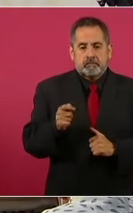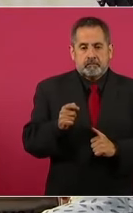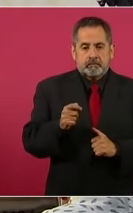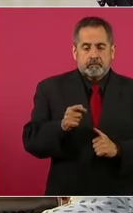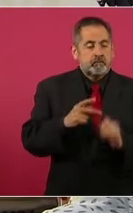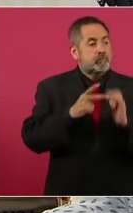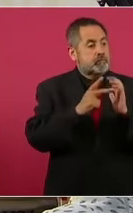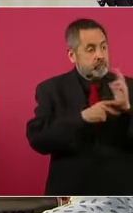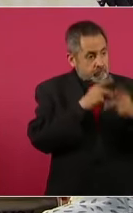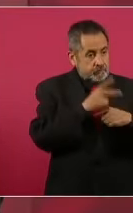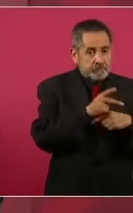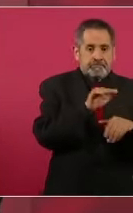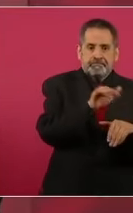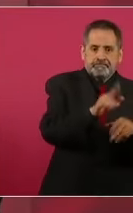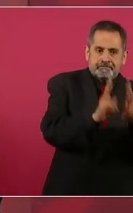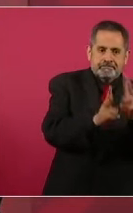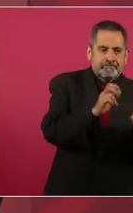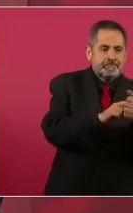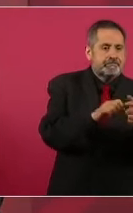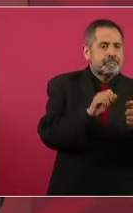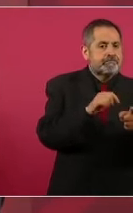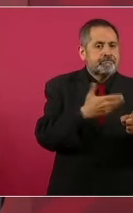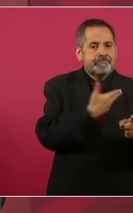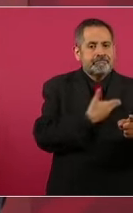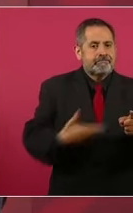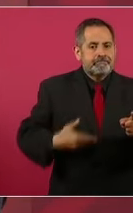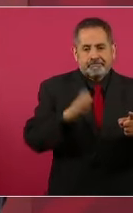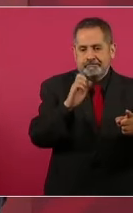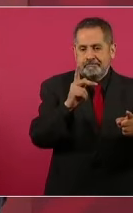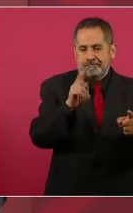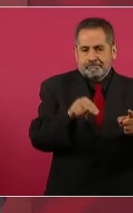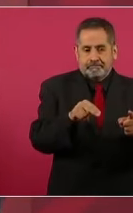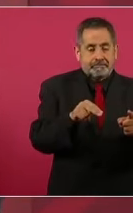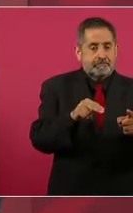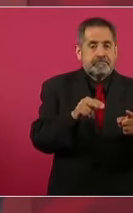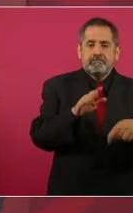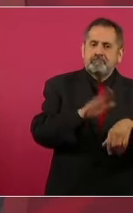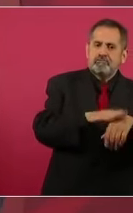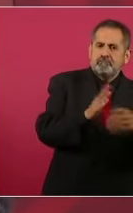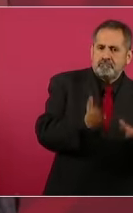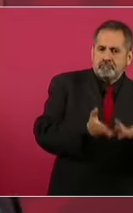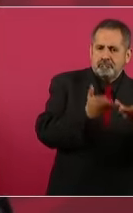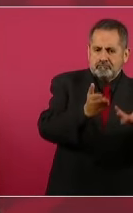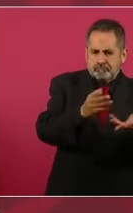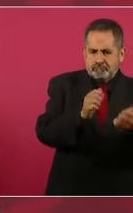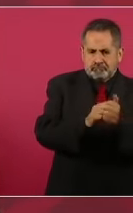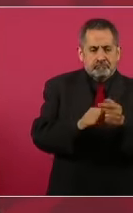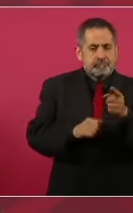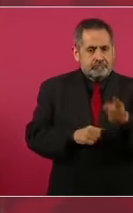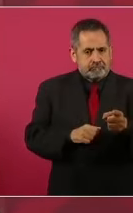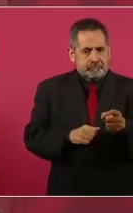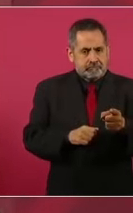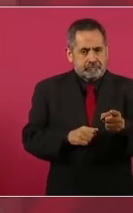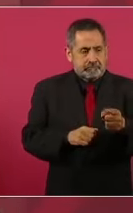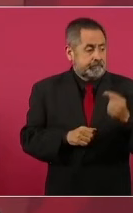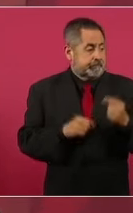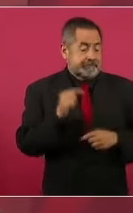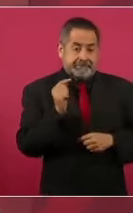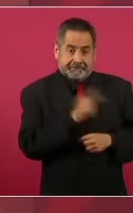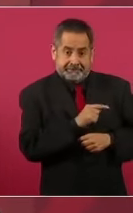van de nuevo a ver a Peña y lo que ofrecen es la